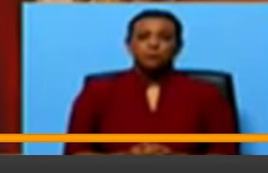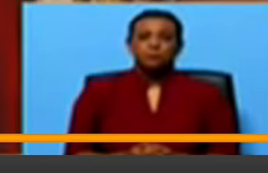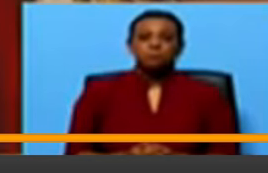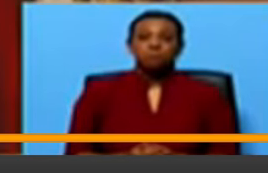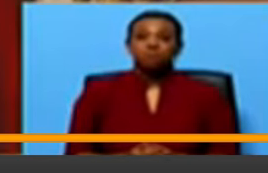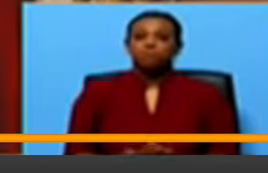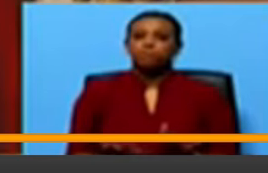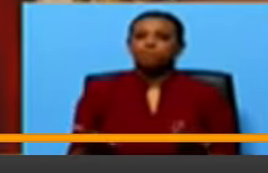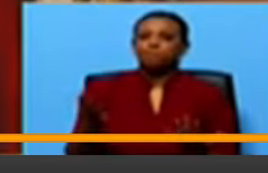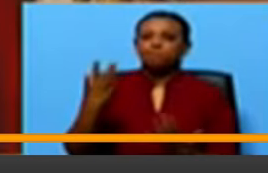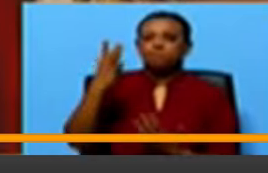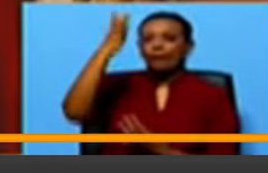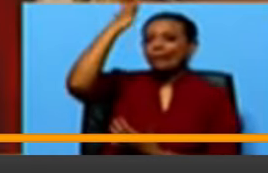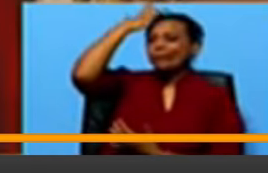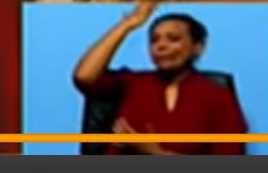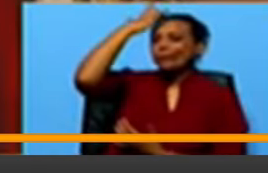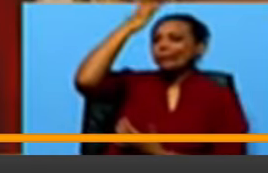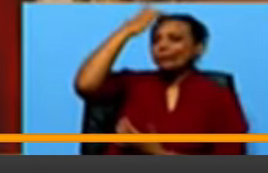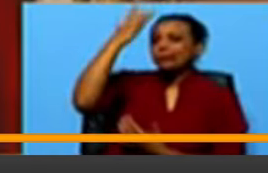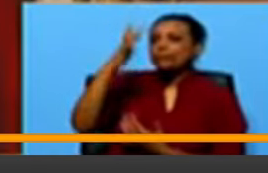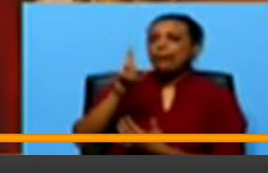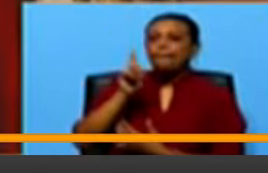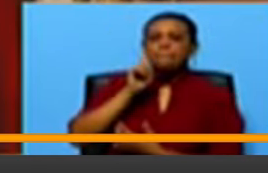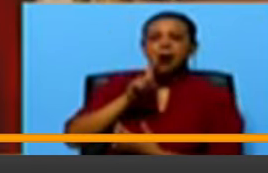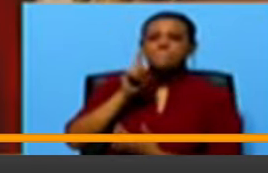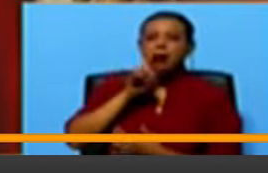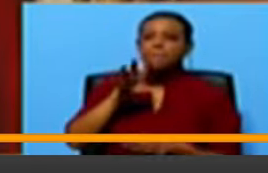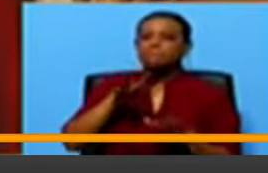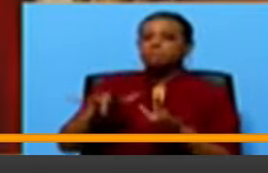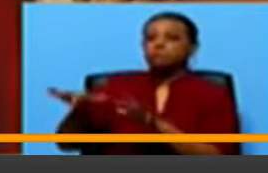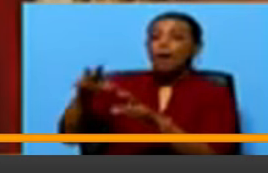Por debajo iban tejiendo la amenaza rusa,